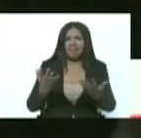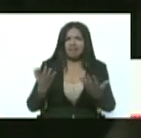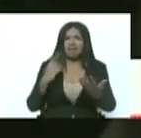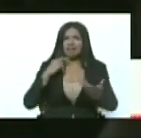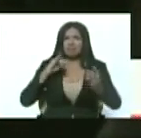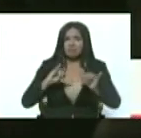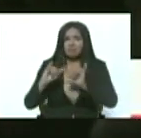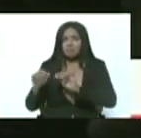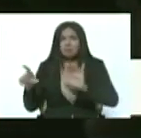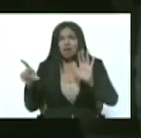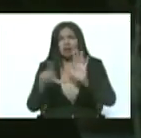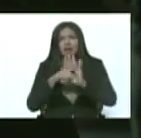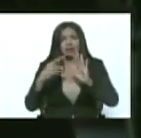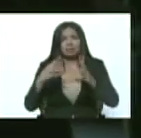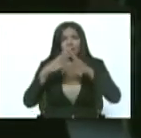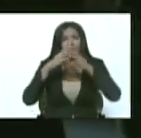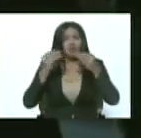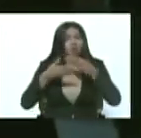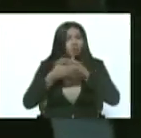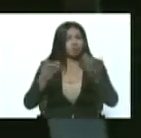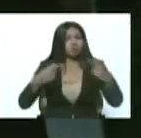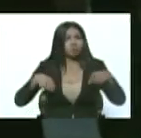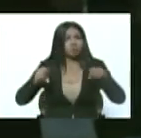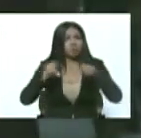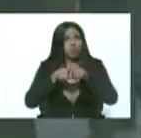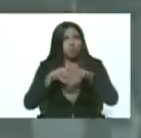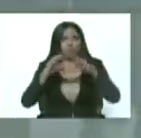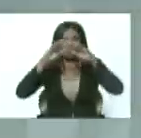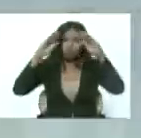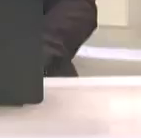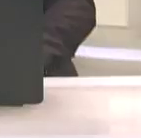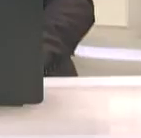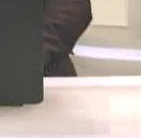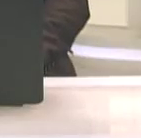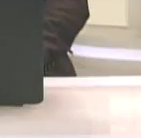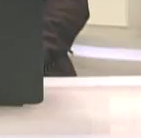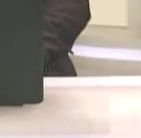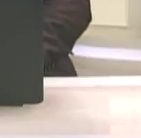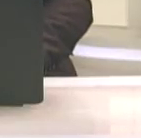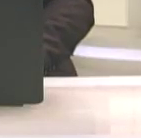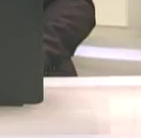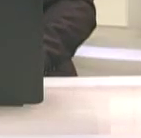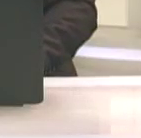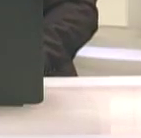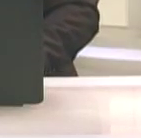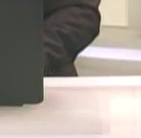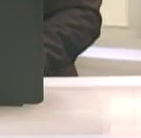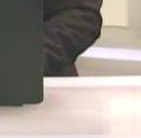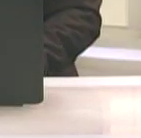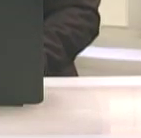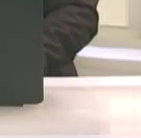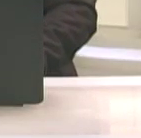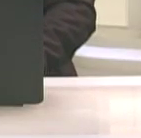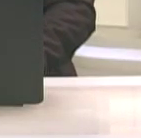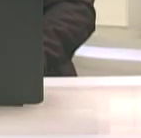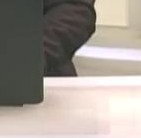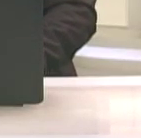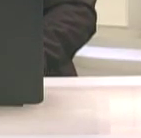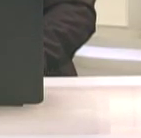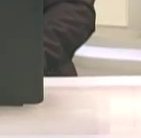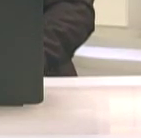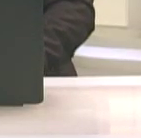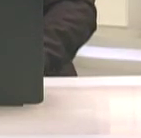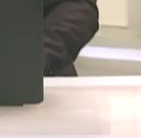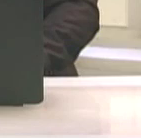son leyes para todos, para todo el mundo. 10 de la noche en punto, amigos, tengan a ustedes la más